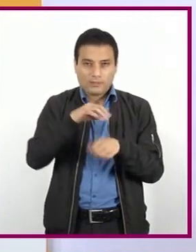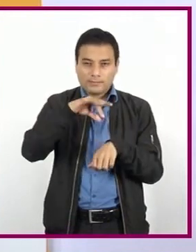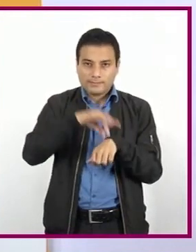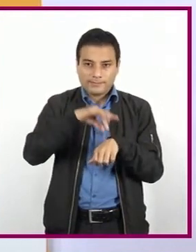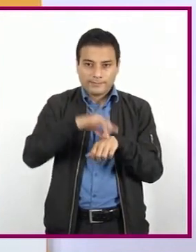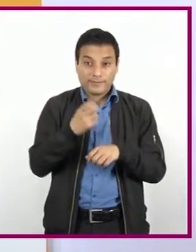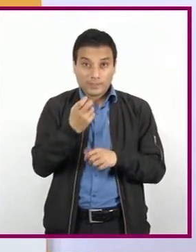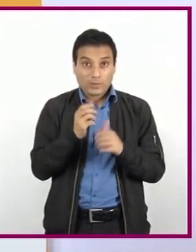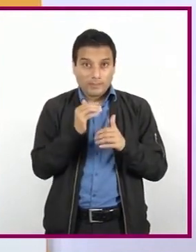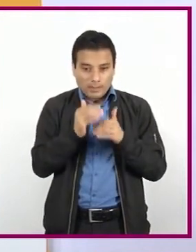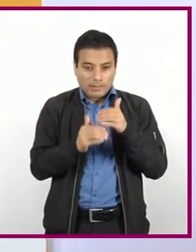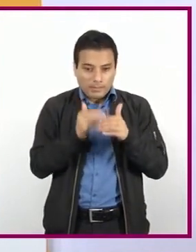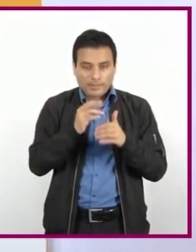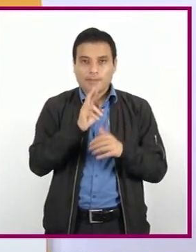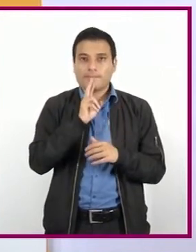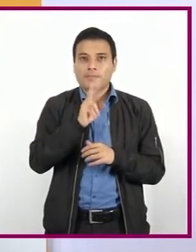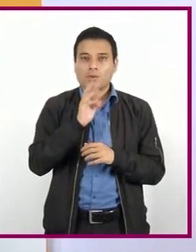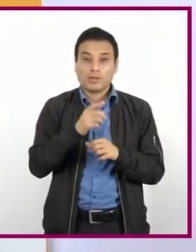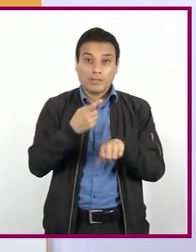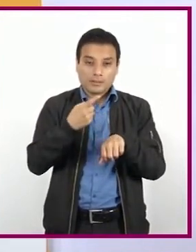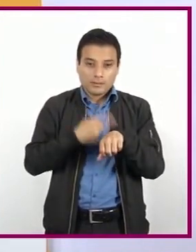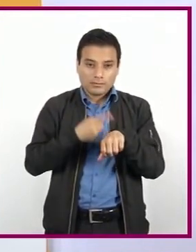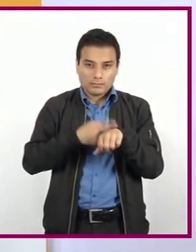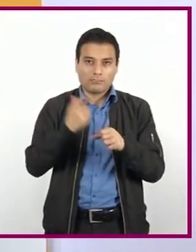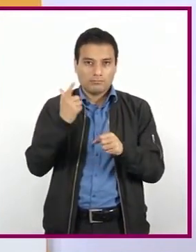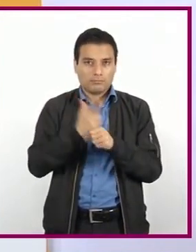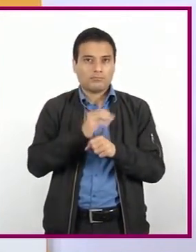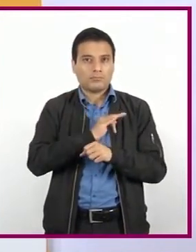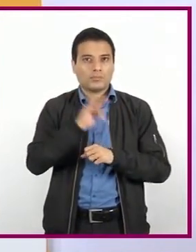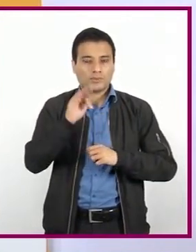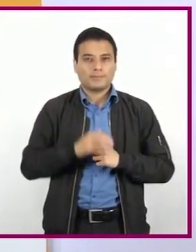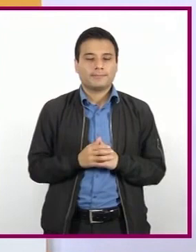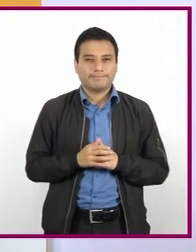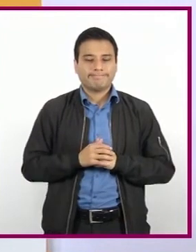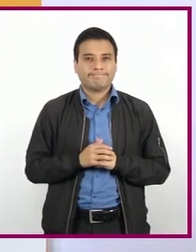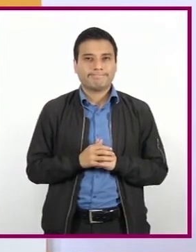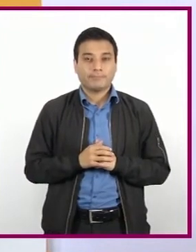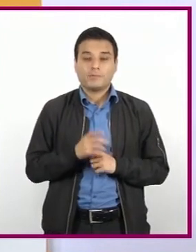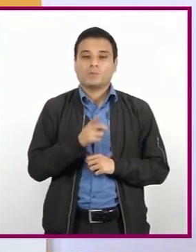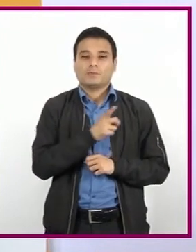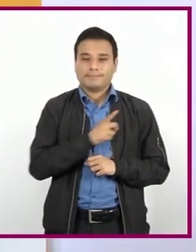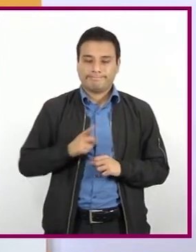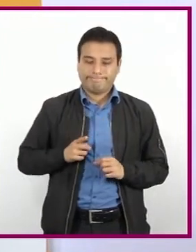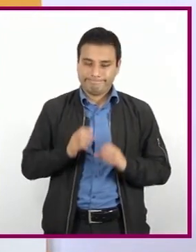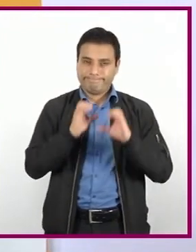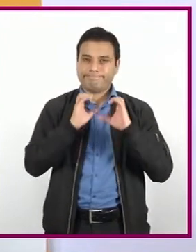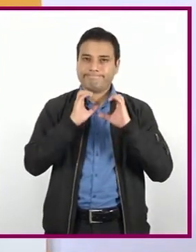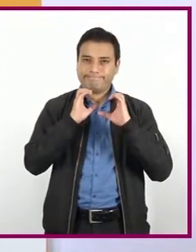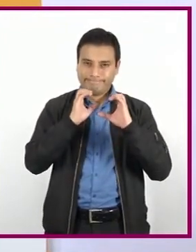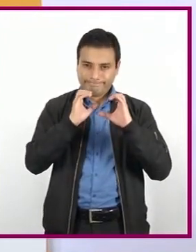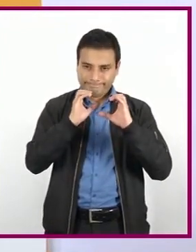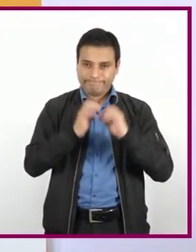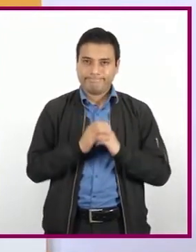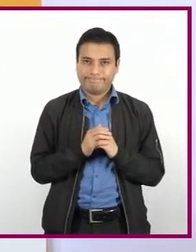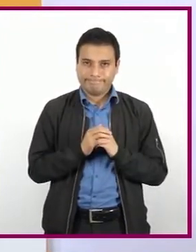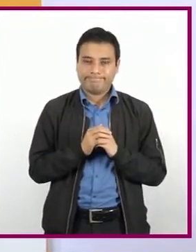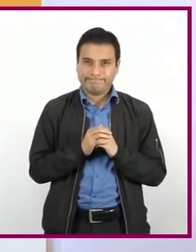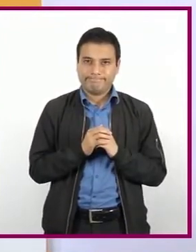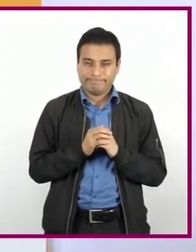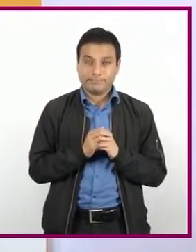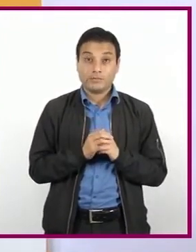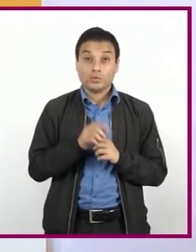avanzó mucho el diagnóstico de enfermedades y traumatismos, pero deben ser empleados con responsabilidad. Solo debemos